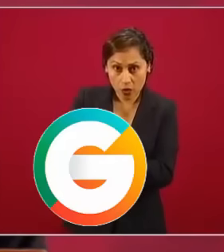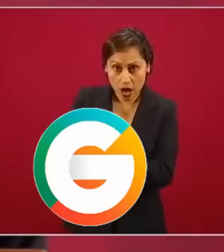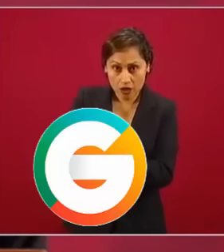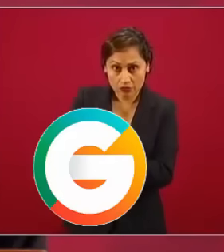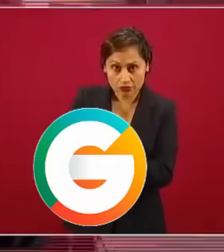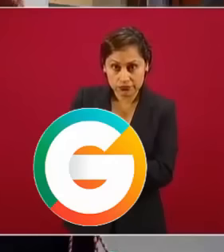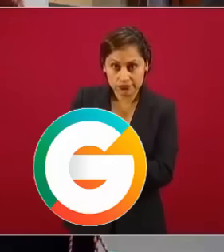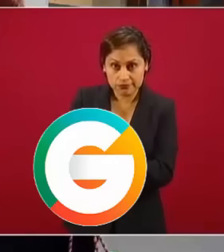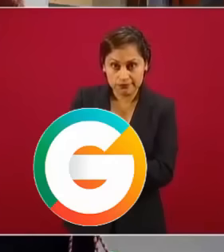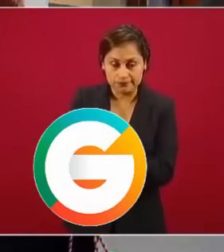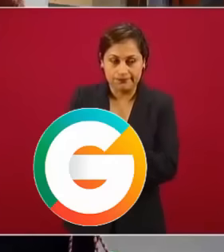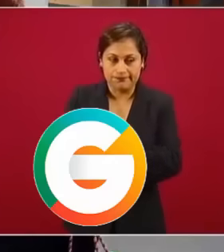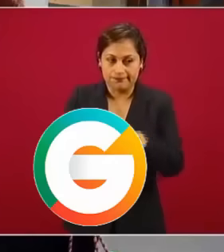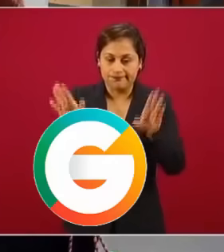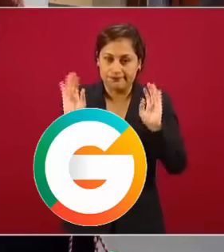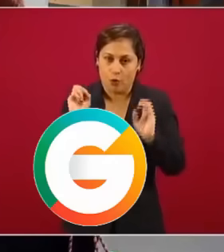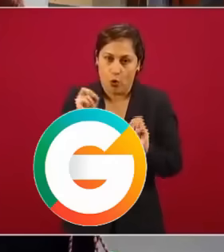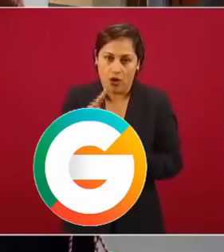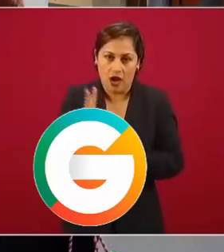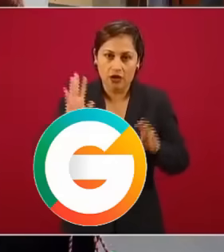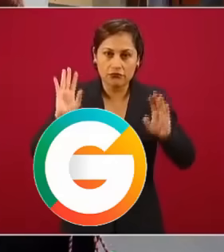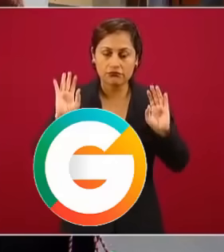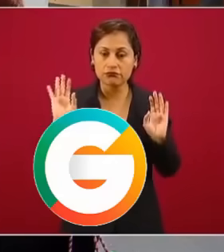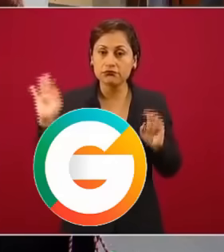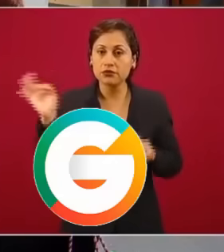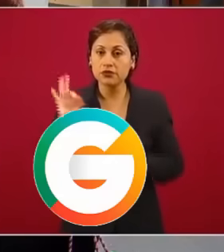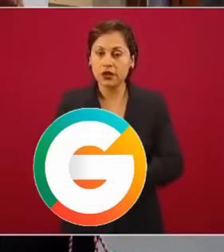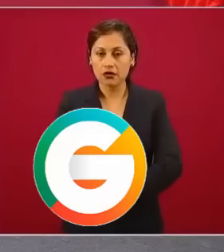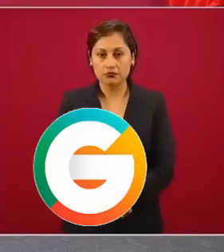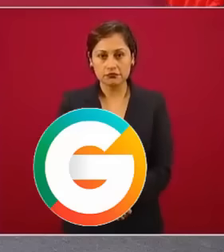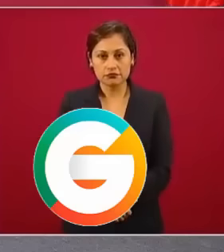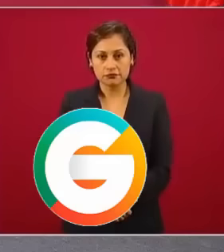pues entonces sí, a lo mejor